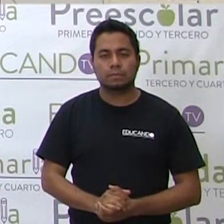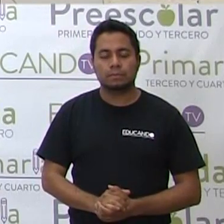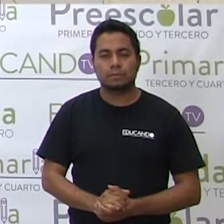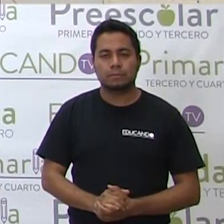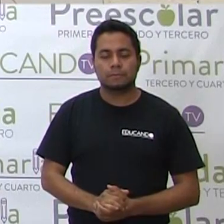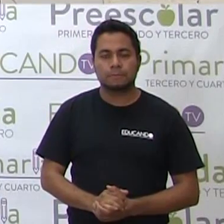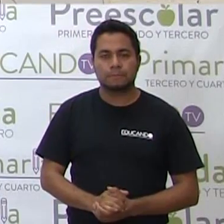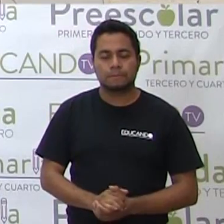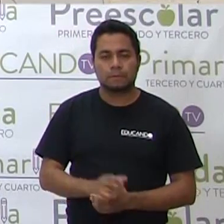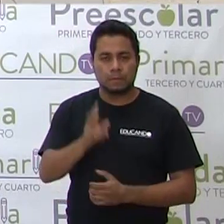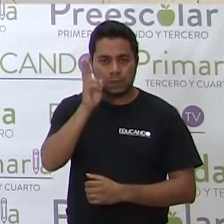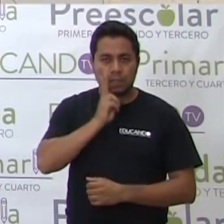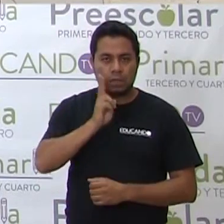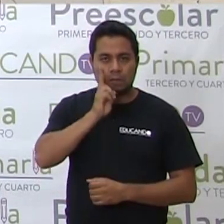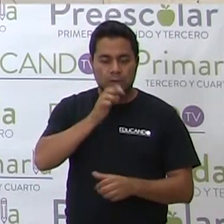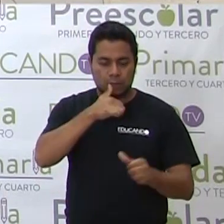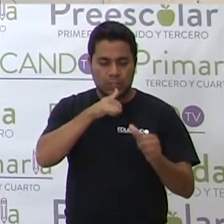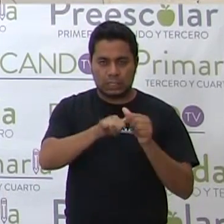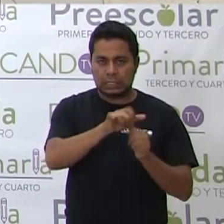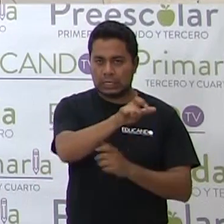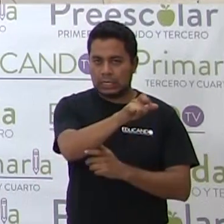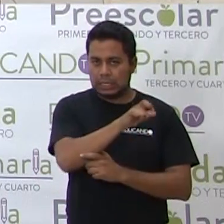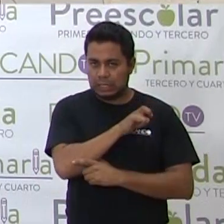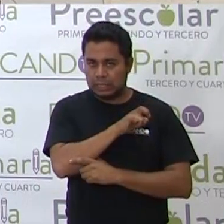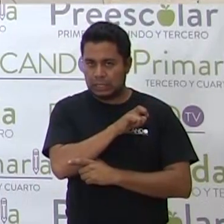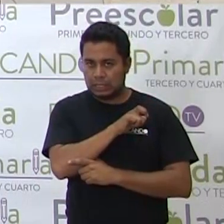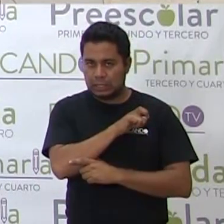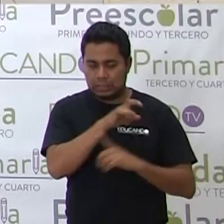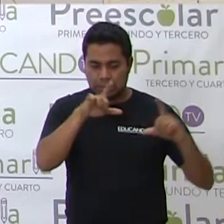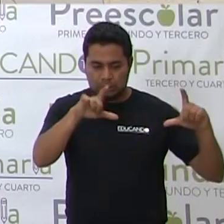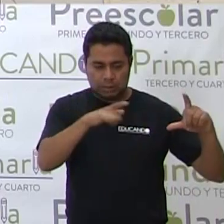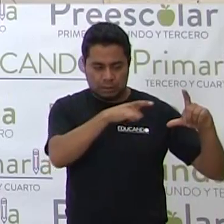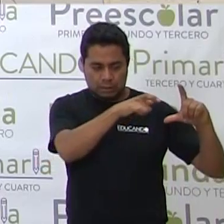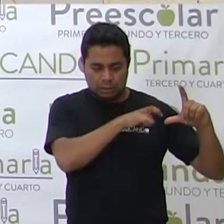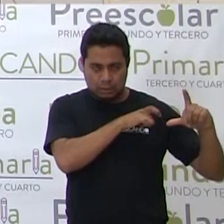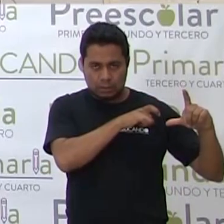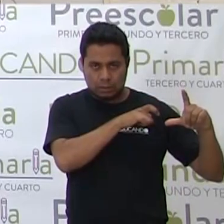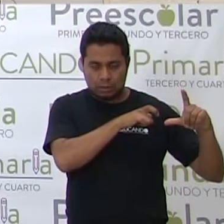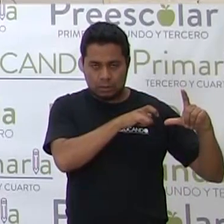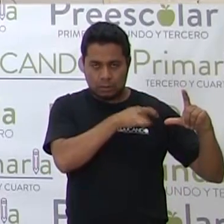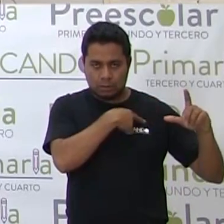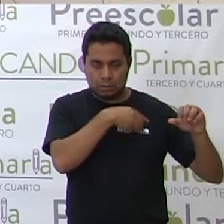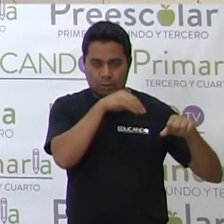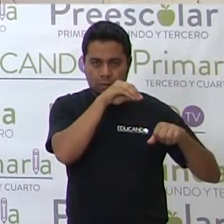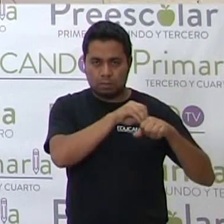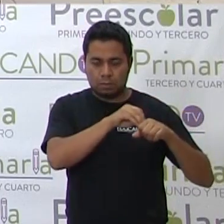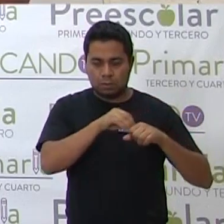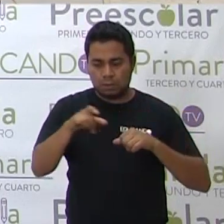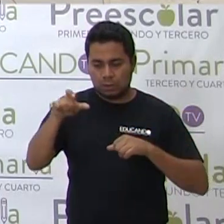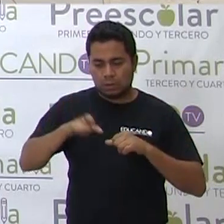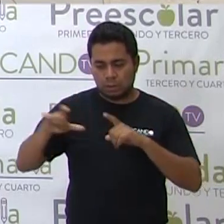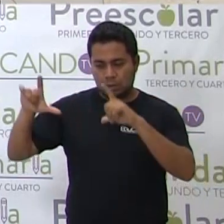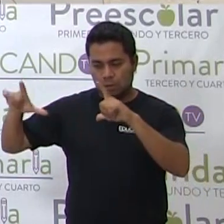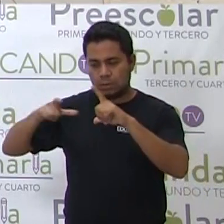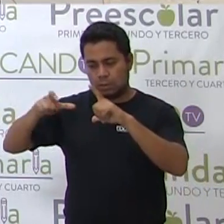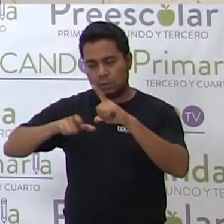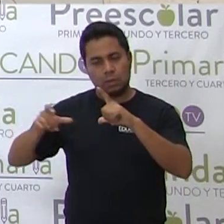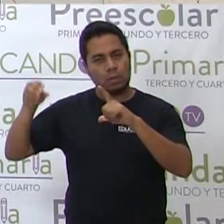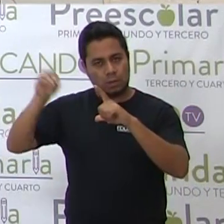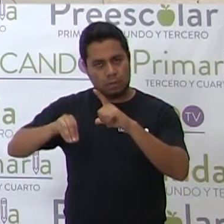vamos a poner la letra X en el primer paréntesis y ponemos la otra X en el